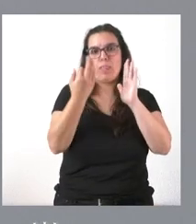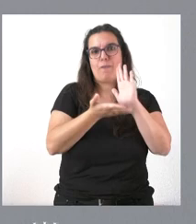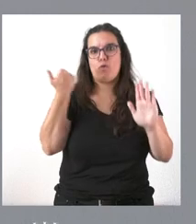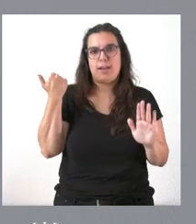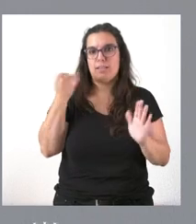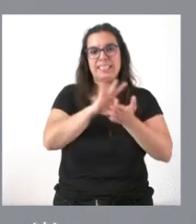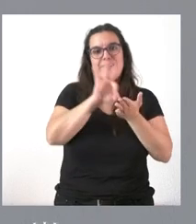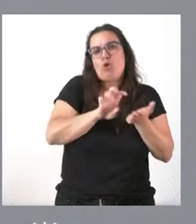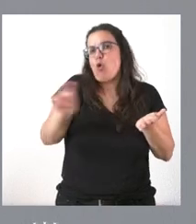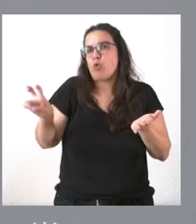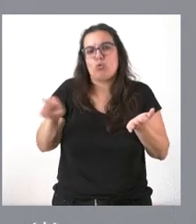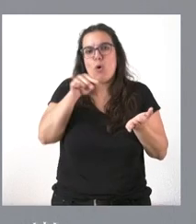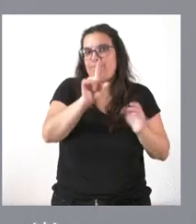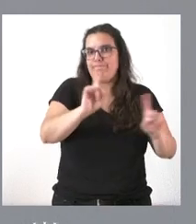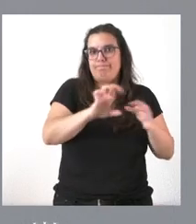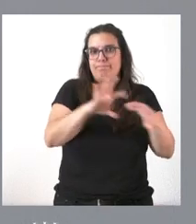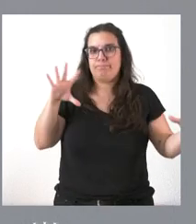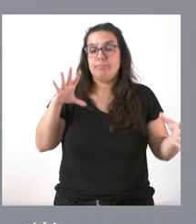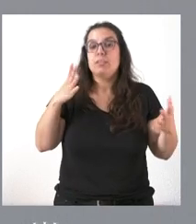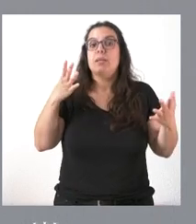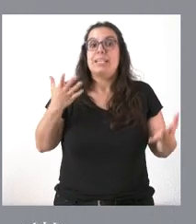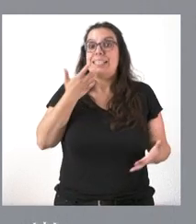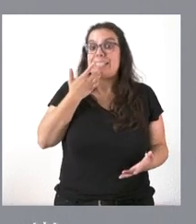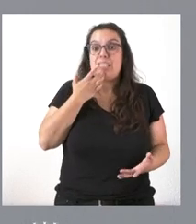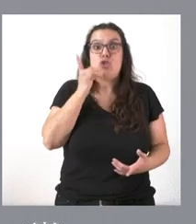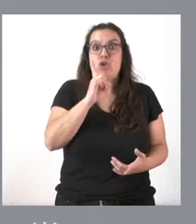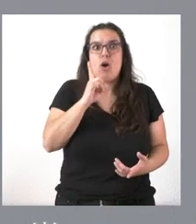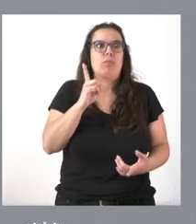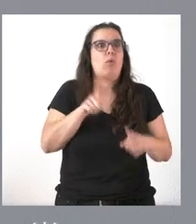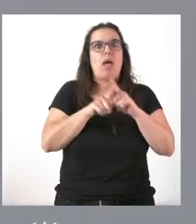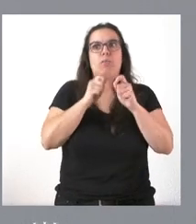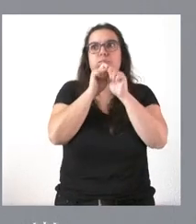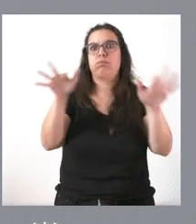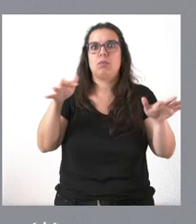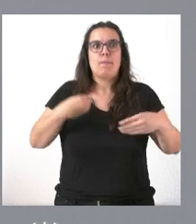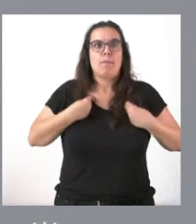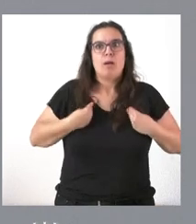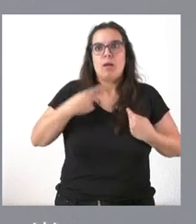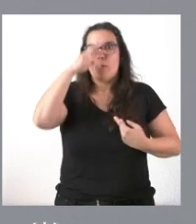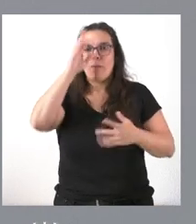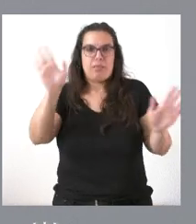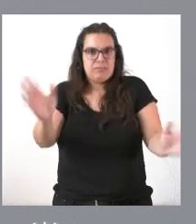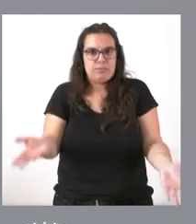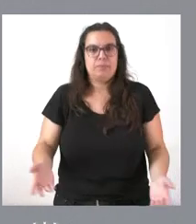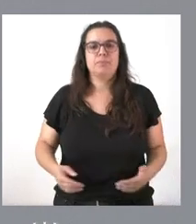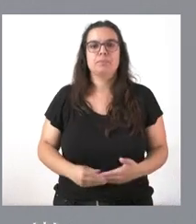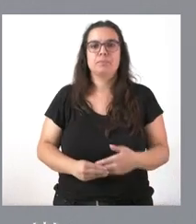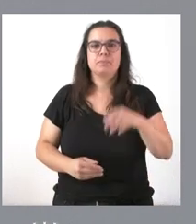pero si eso no es así tampoco se debe generar un debate de preocupación Al conjunto de los ciudadanos